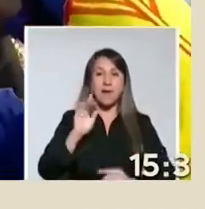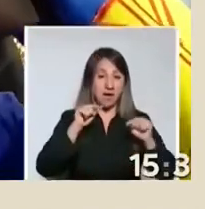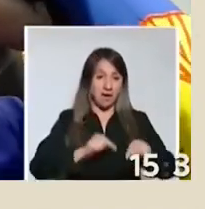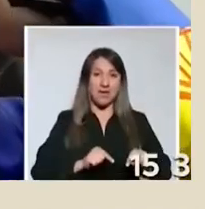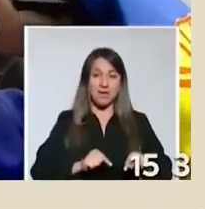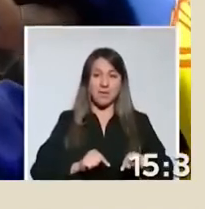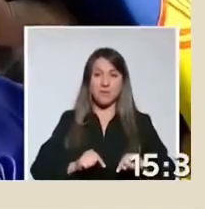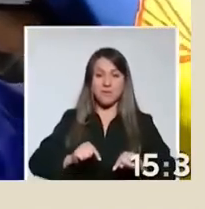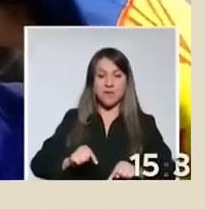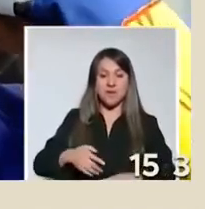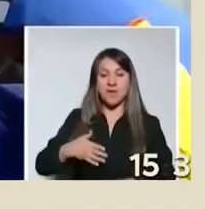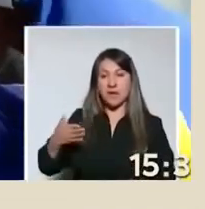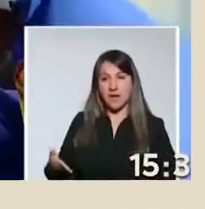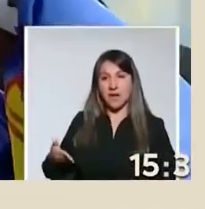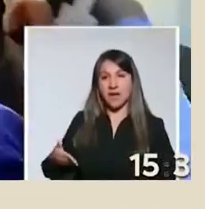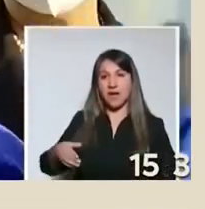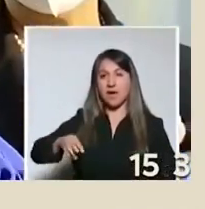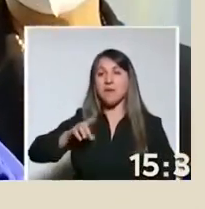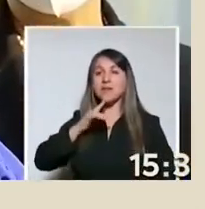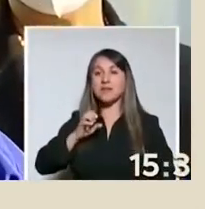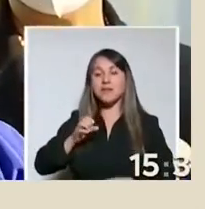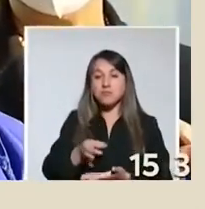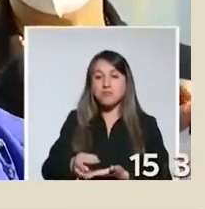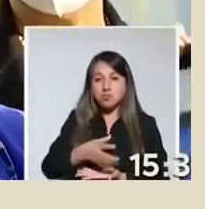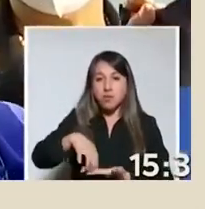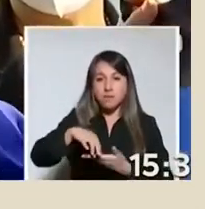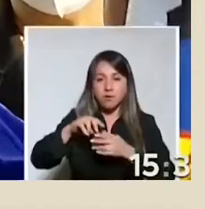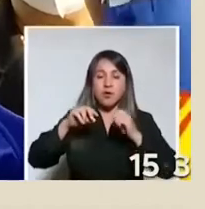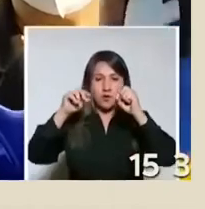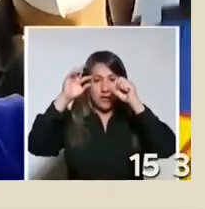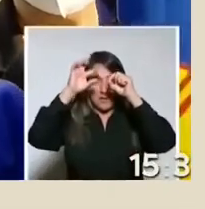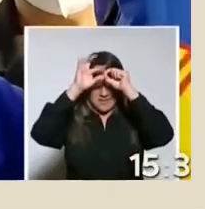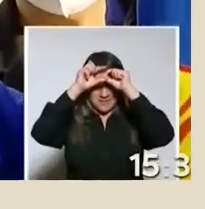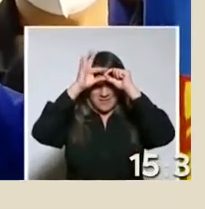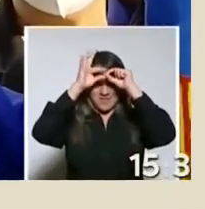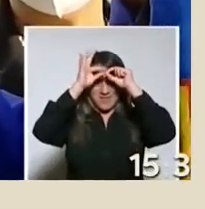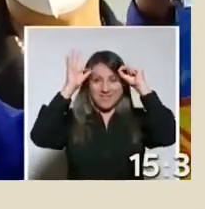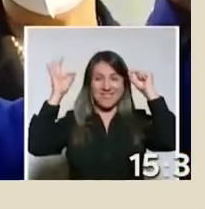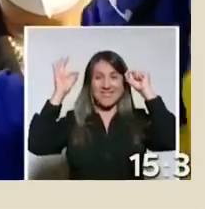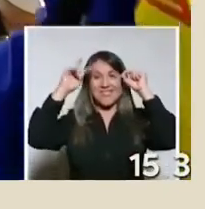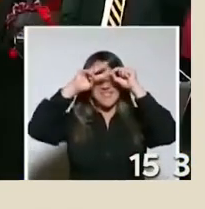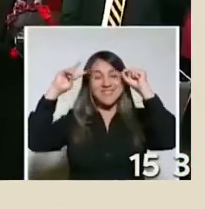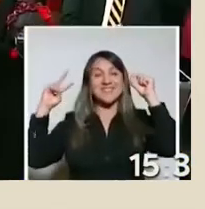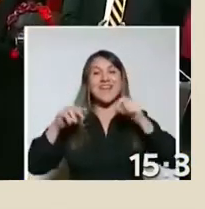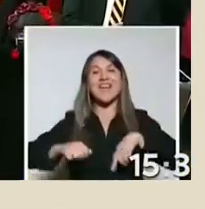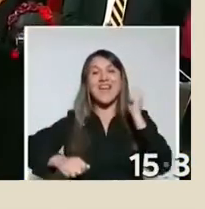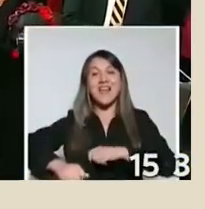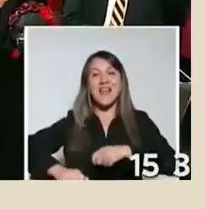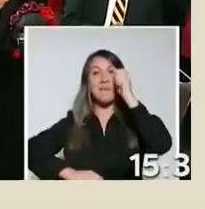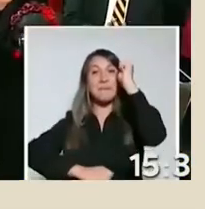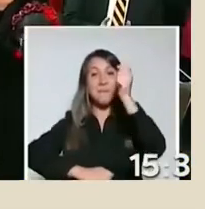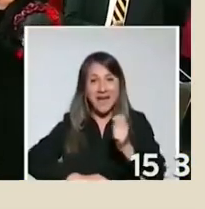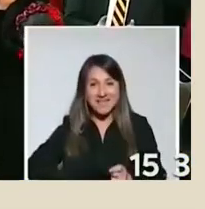estudiado en la ciencia política en la carrera, en la universidad, nosotros lo estudiamos mucho también en esto hay mucha literatura de cómo, de los distintos